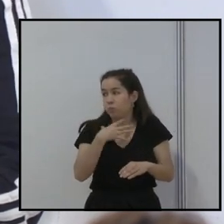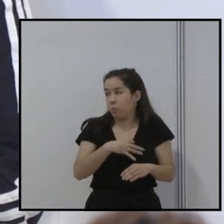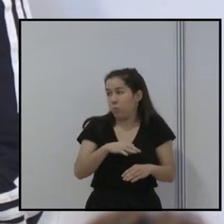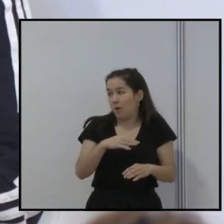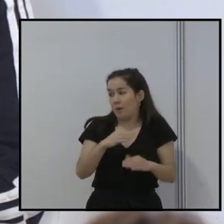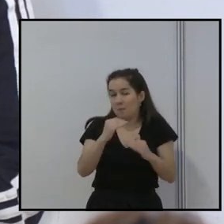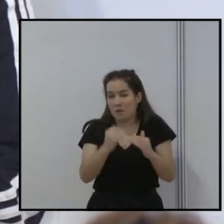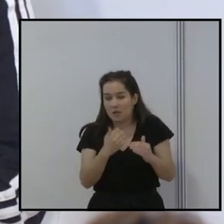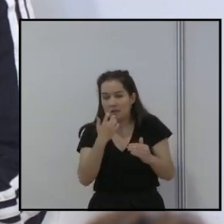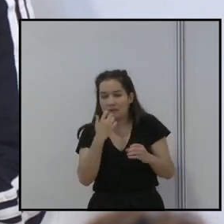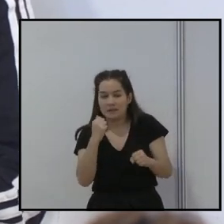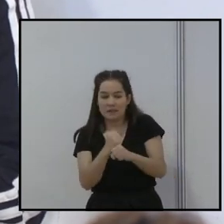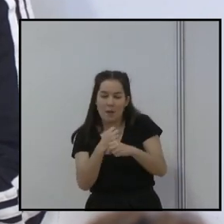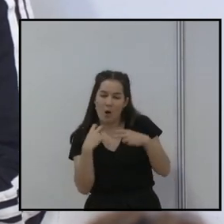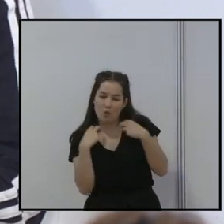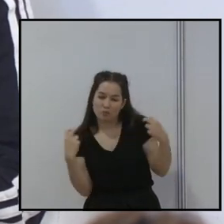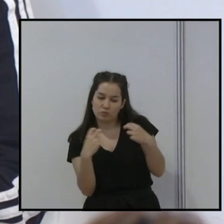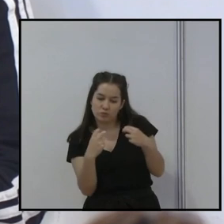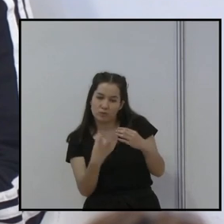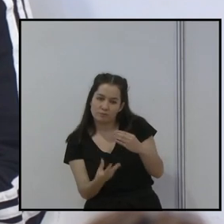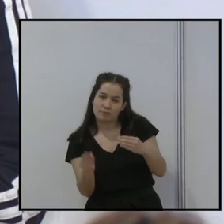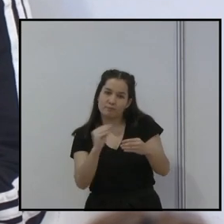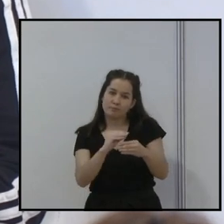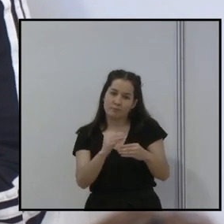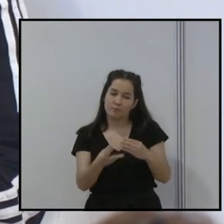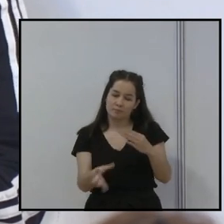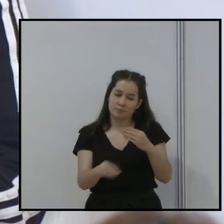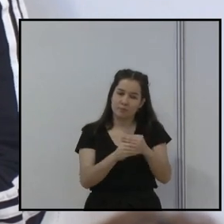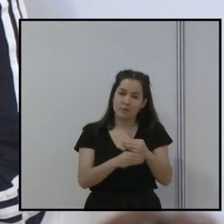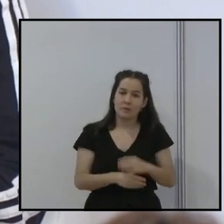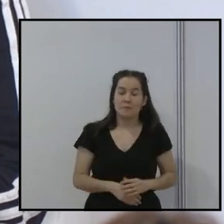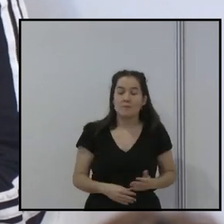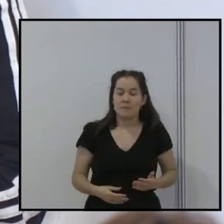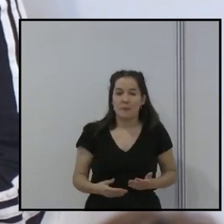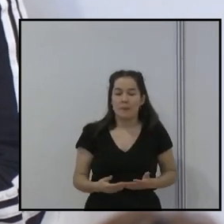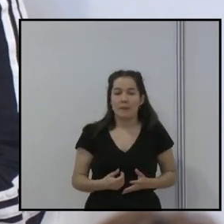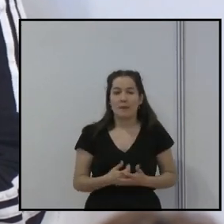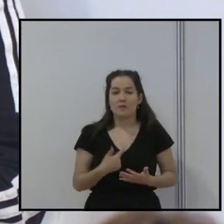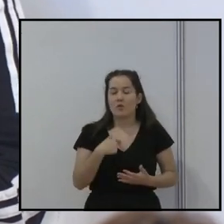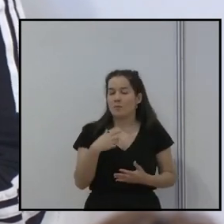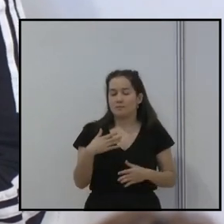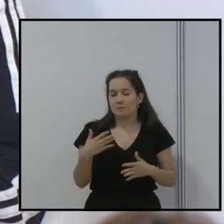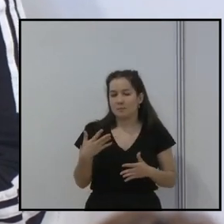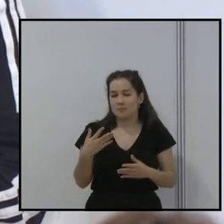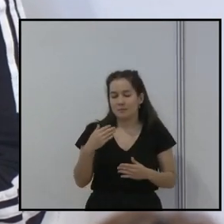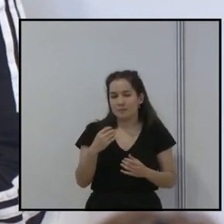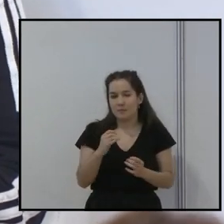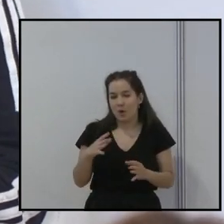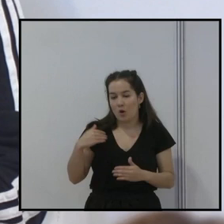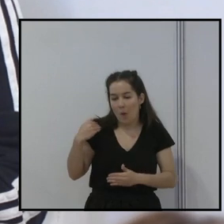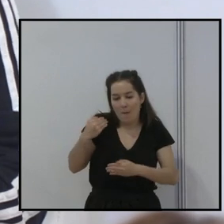es una bala más. Yo empiezo a tener la sospecha de que básicamente todos vamos cargando el cargador del